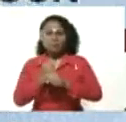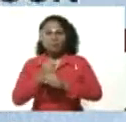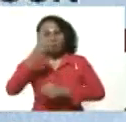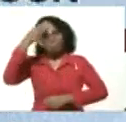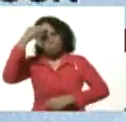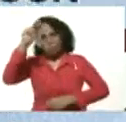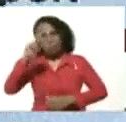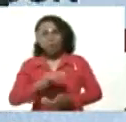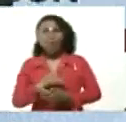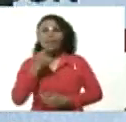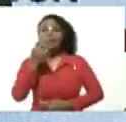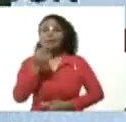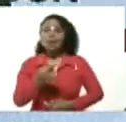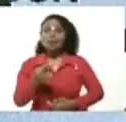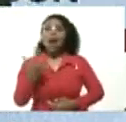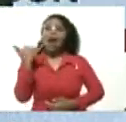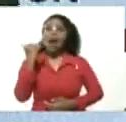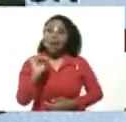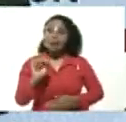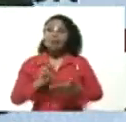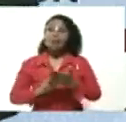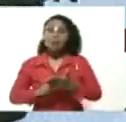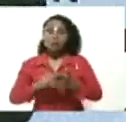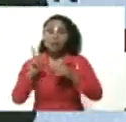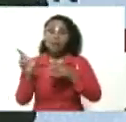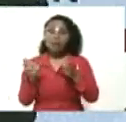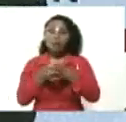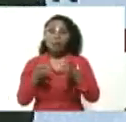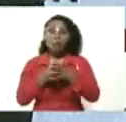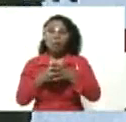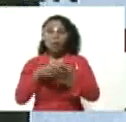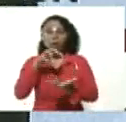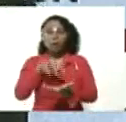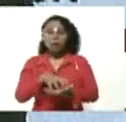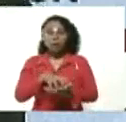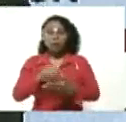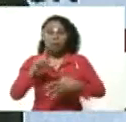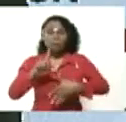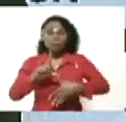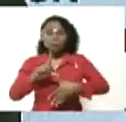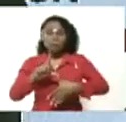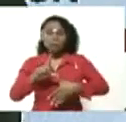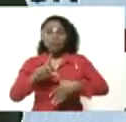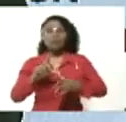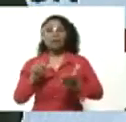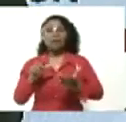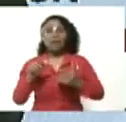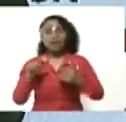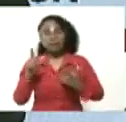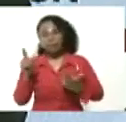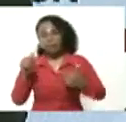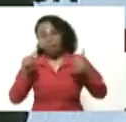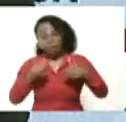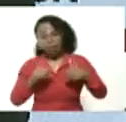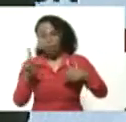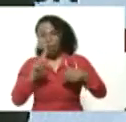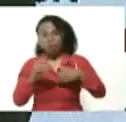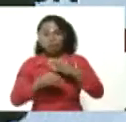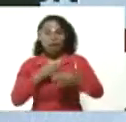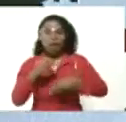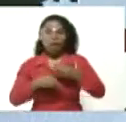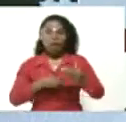México, decir que hay que recuperar esa unidad regional para que América Latina, para que el continente no sea, dijo él,